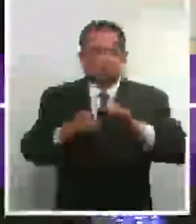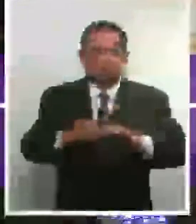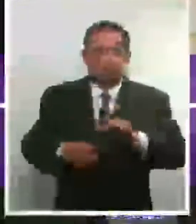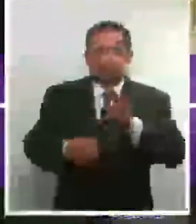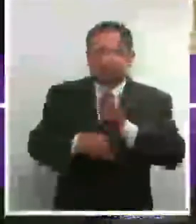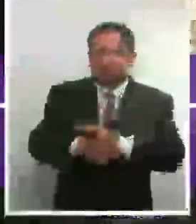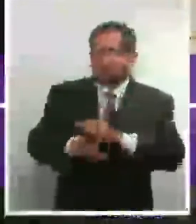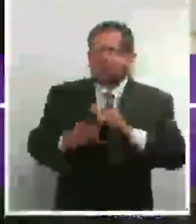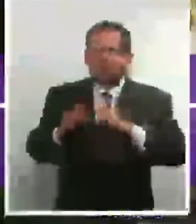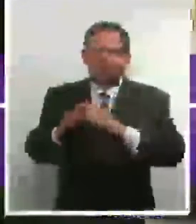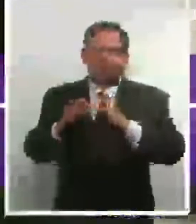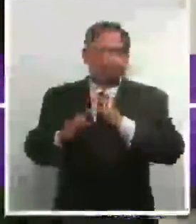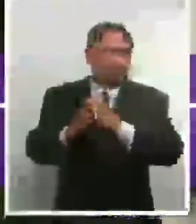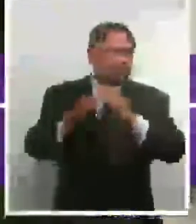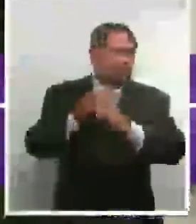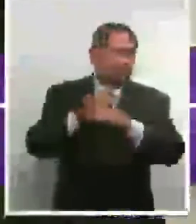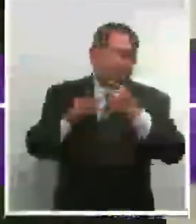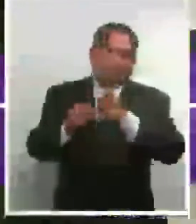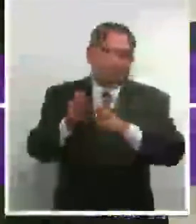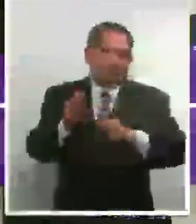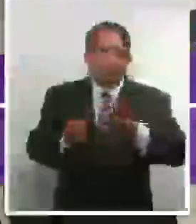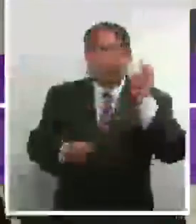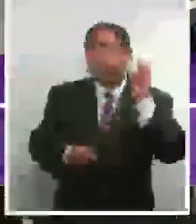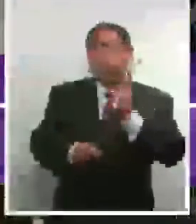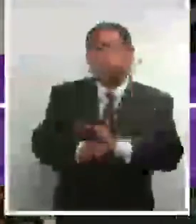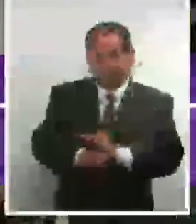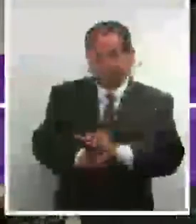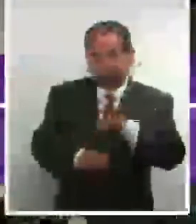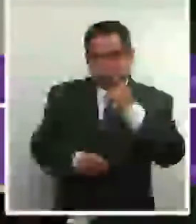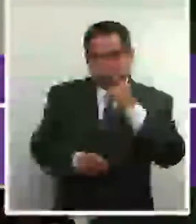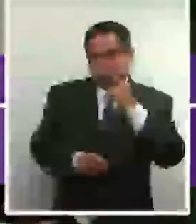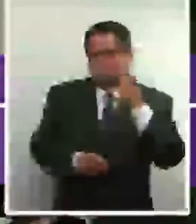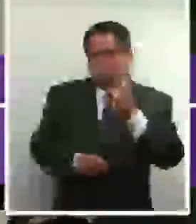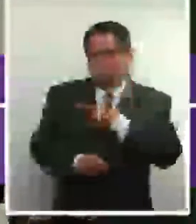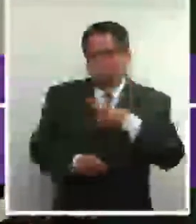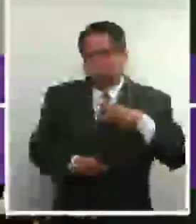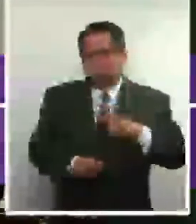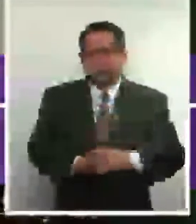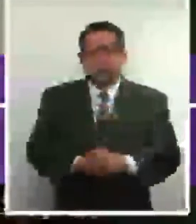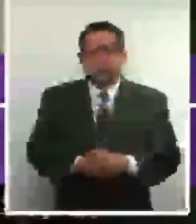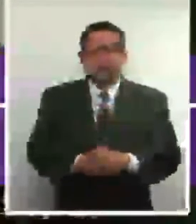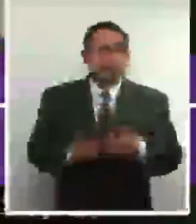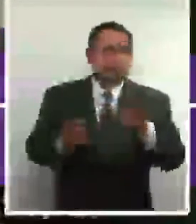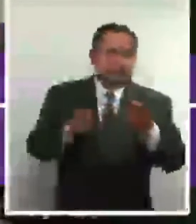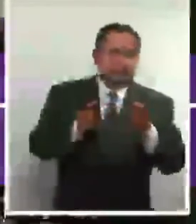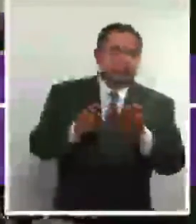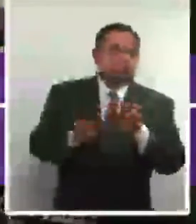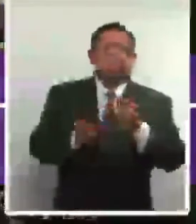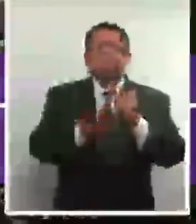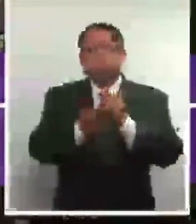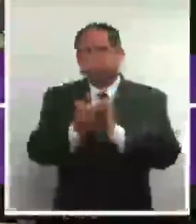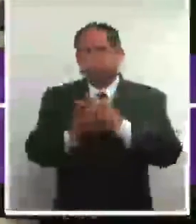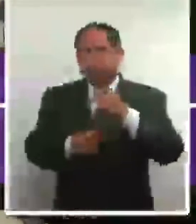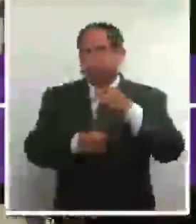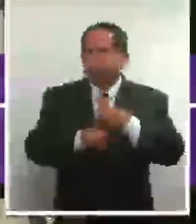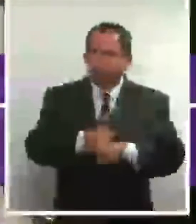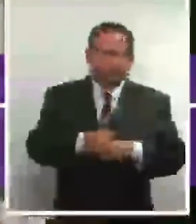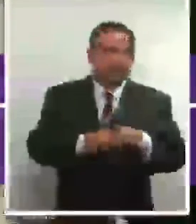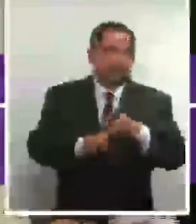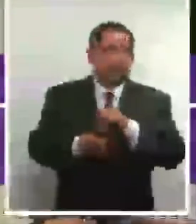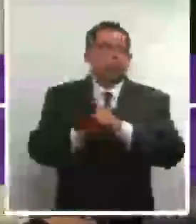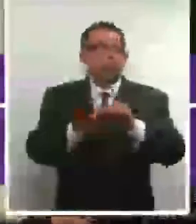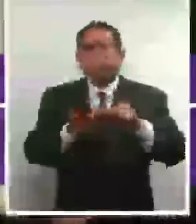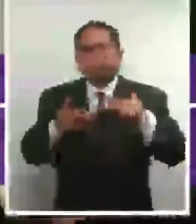y de los bienes de las personas, la contención de la violencia, la prevención del delito, los